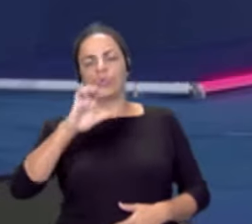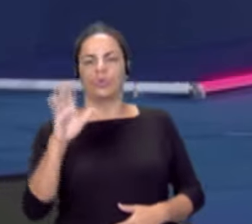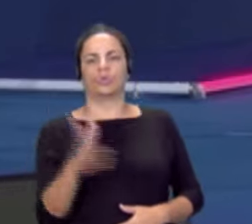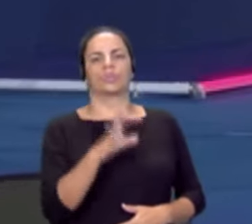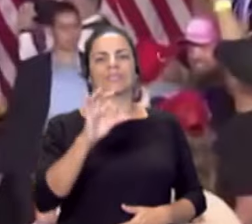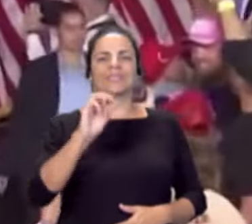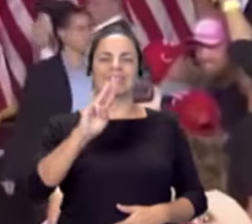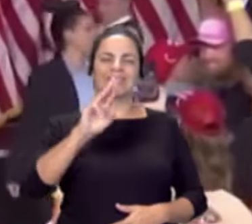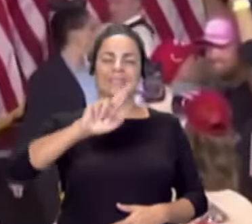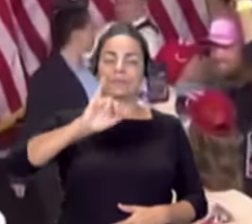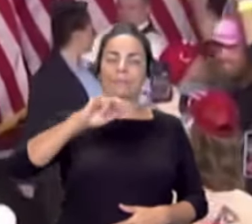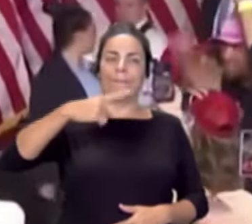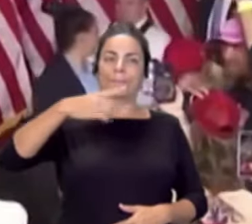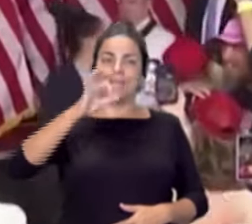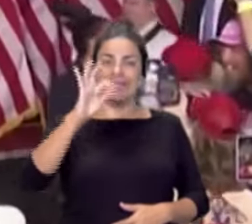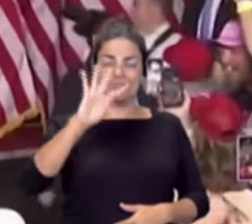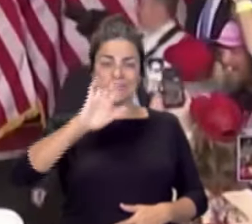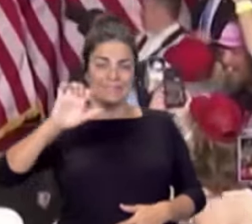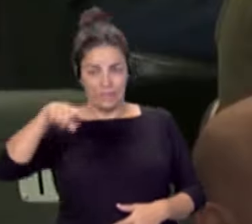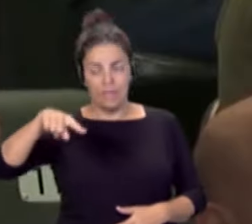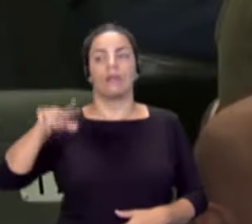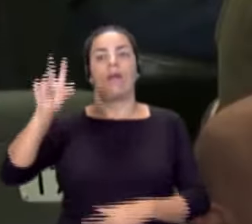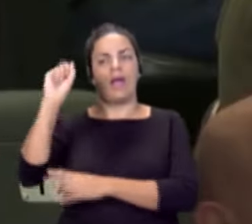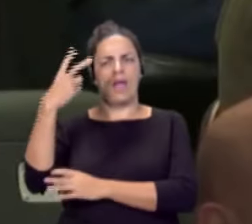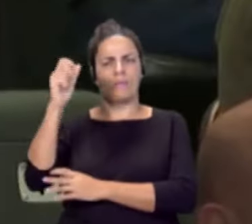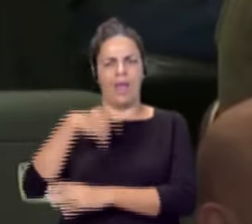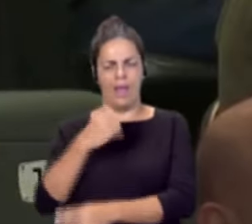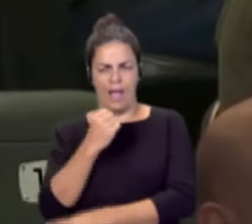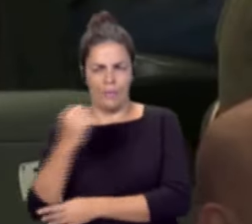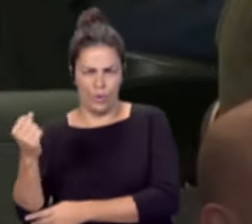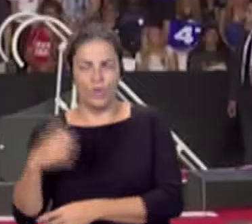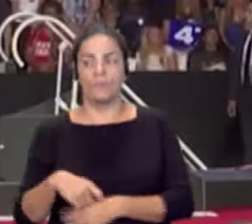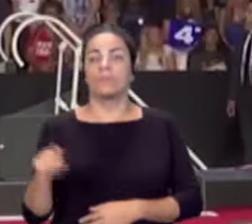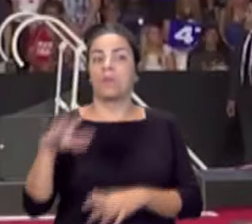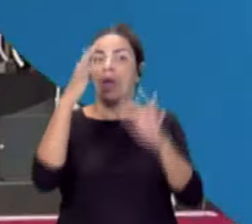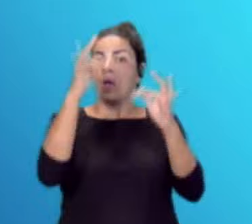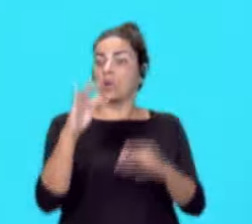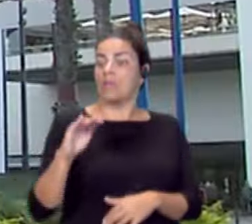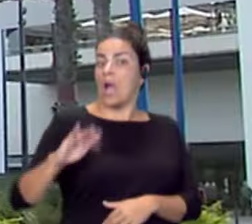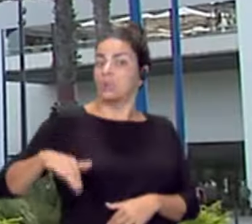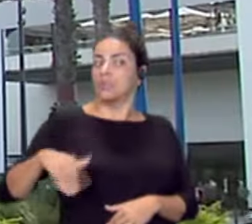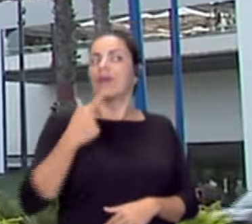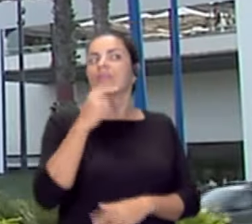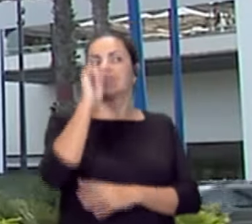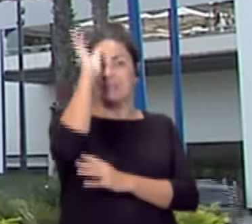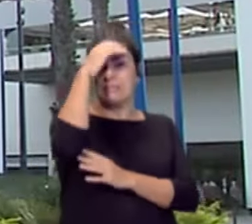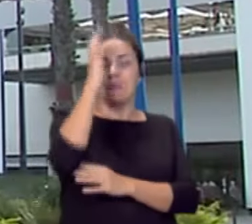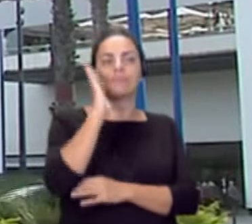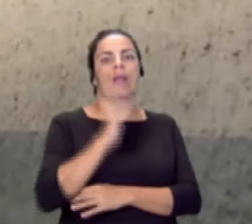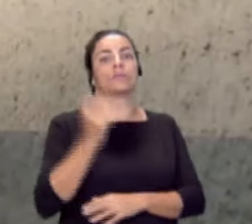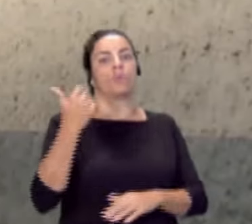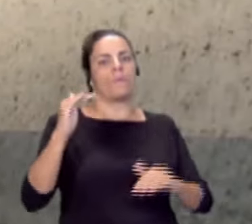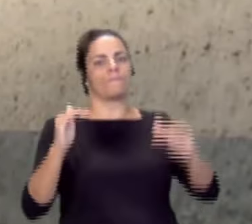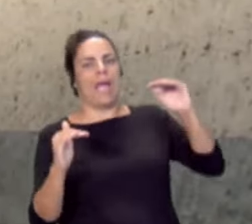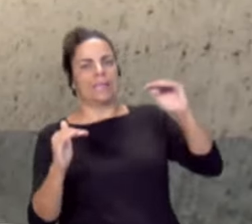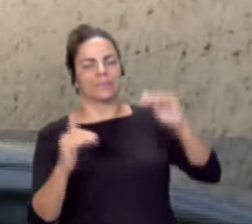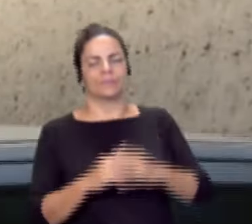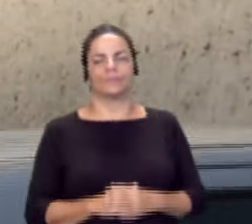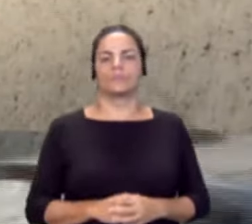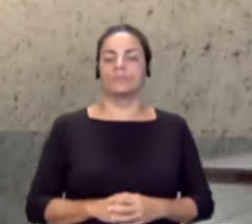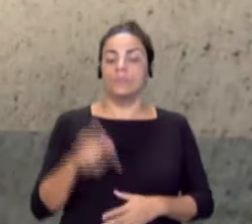Kamala Harris. Mientras las últimas encuestas dan una ligera ventaja a Donald Trump. 25 de octubre, en